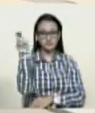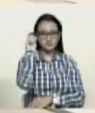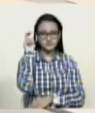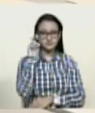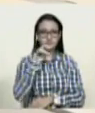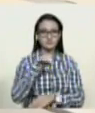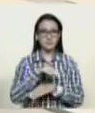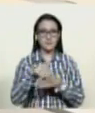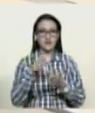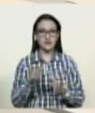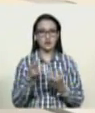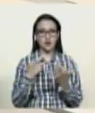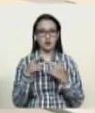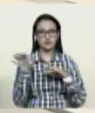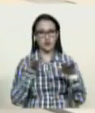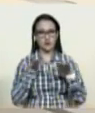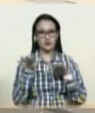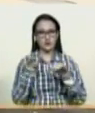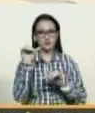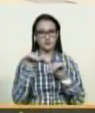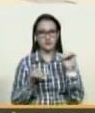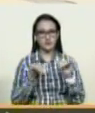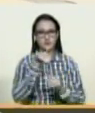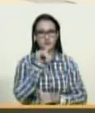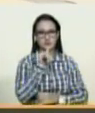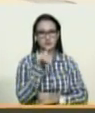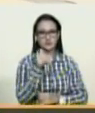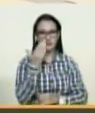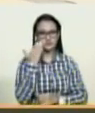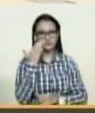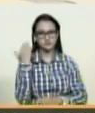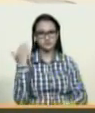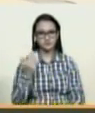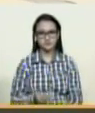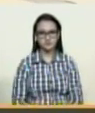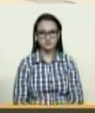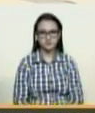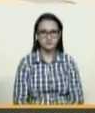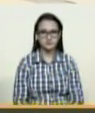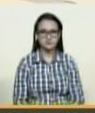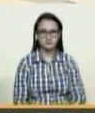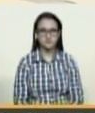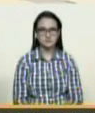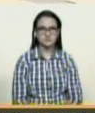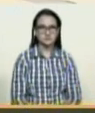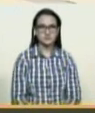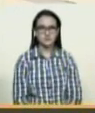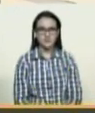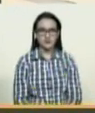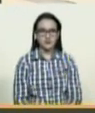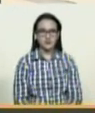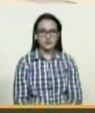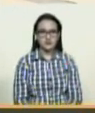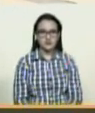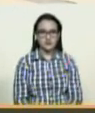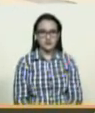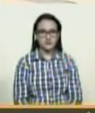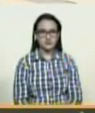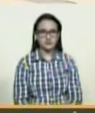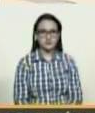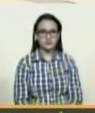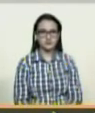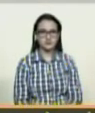jorge arriaza en el lugar se encuentra nuestra compañera ayer y sol quintero que nos da mayor información adelante y arizona